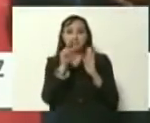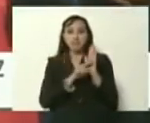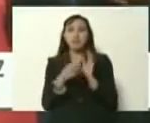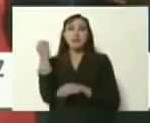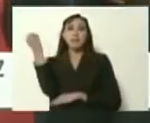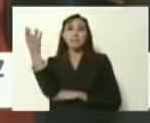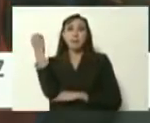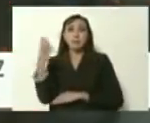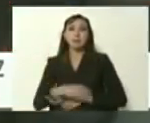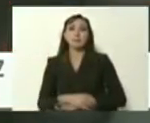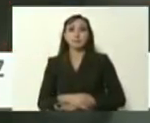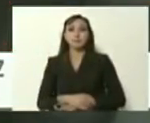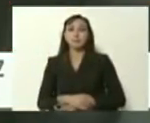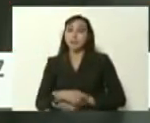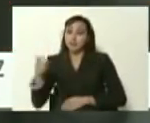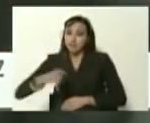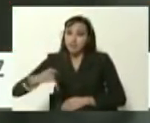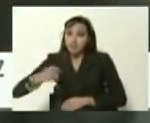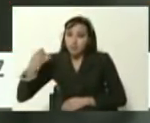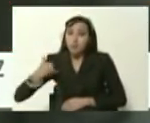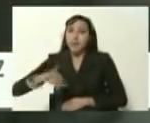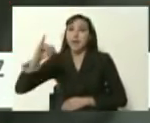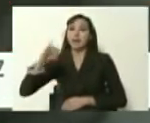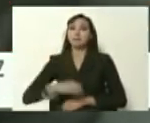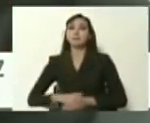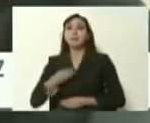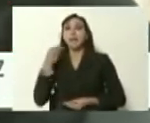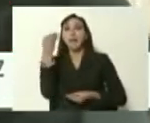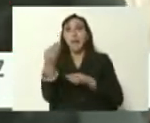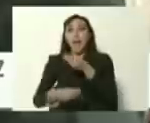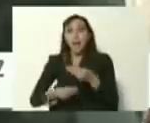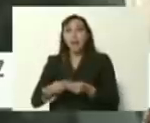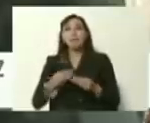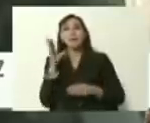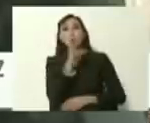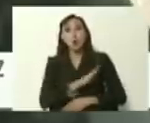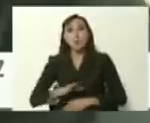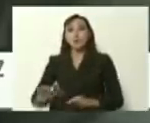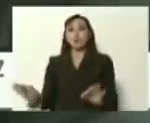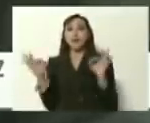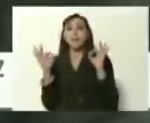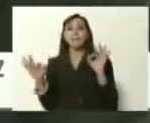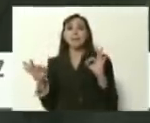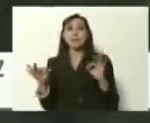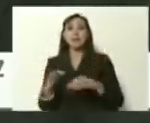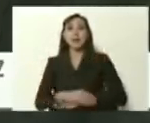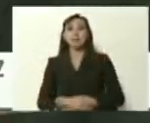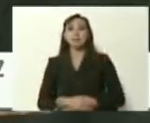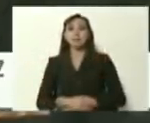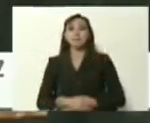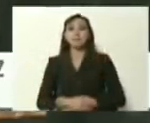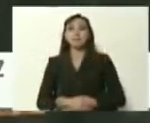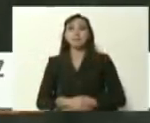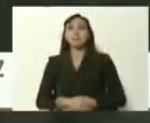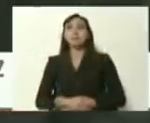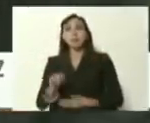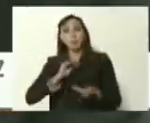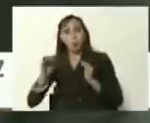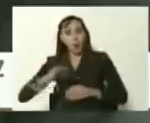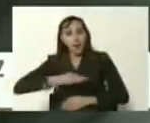parlamentaria, cuando fuera necesario. La creación de esta comisión extraordinaria de moral y